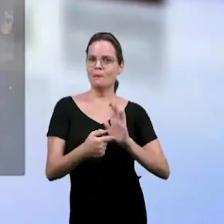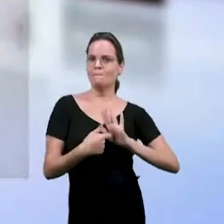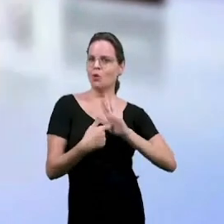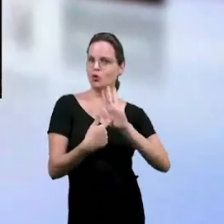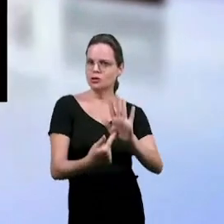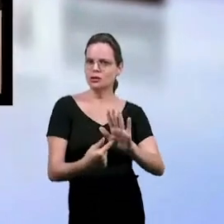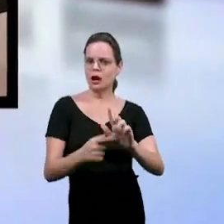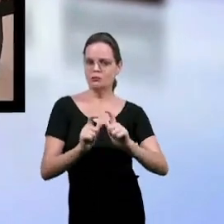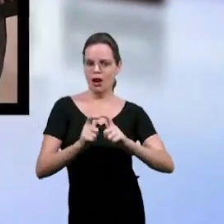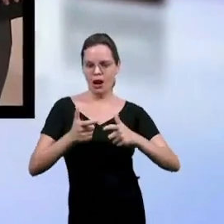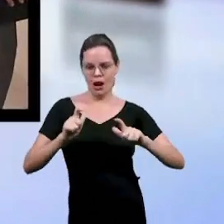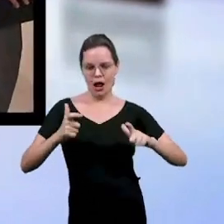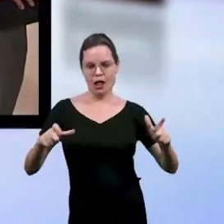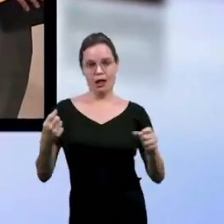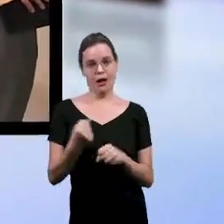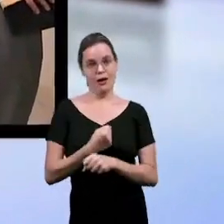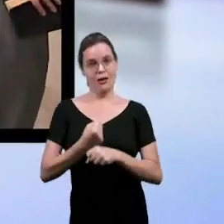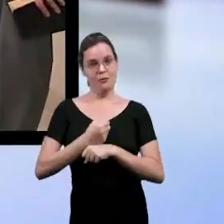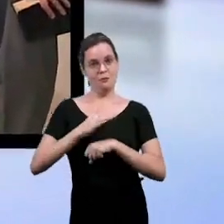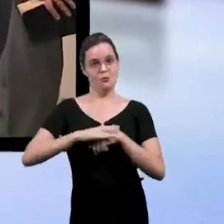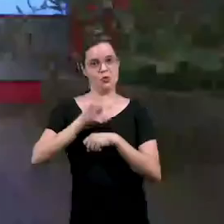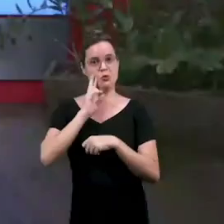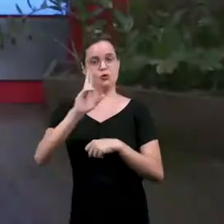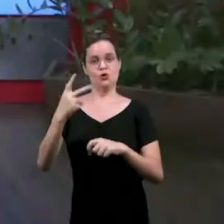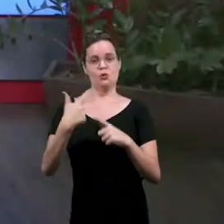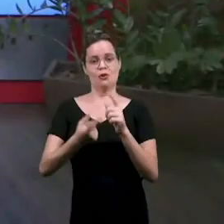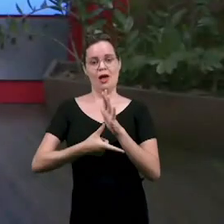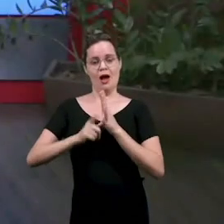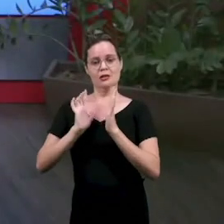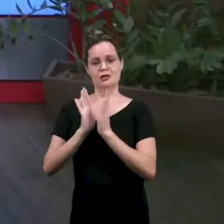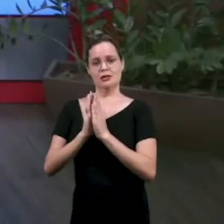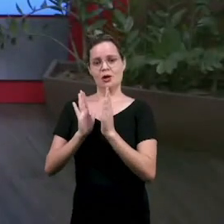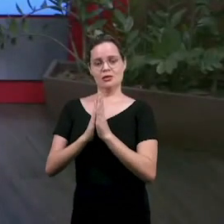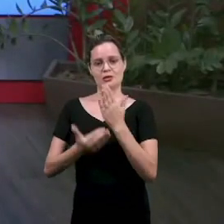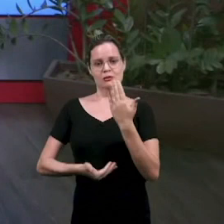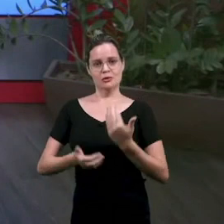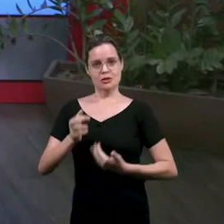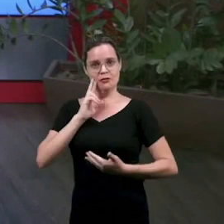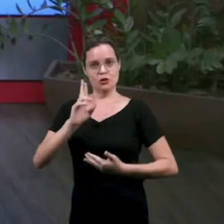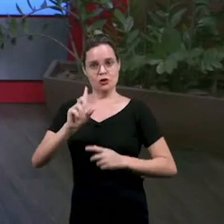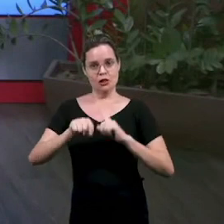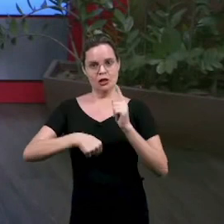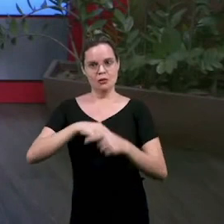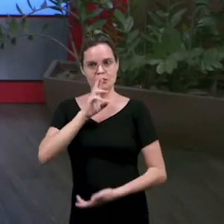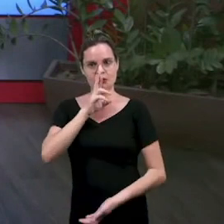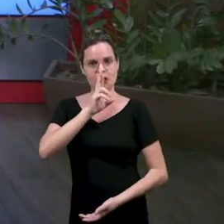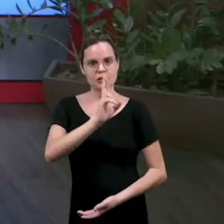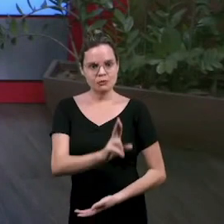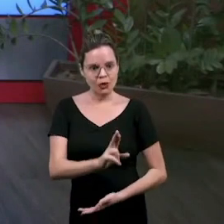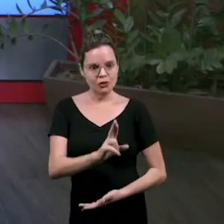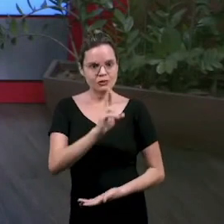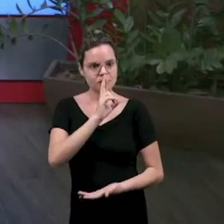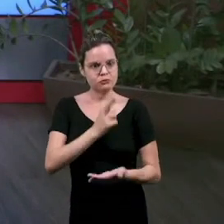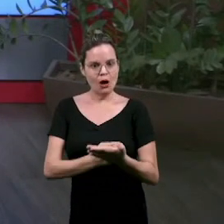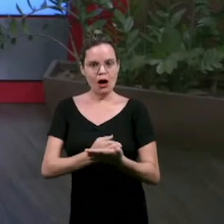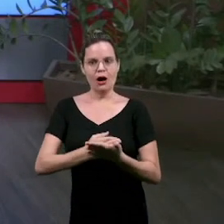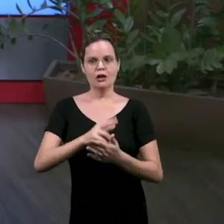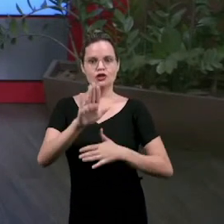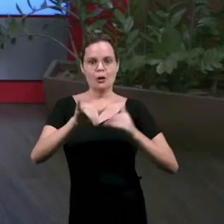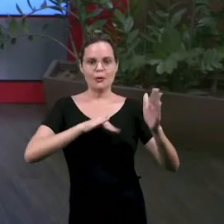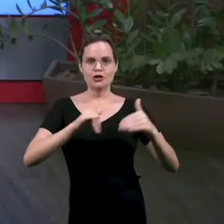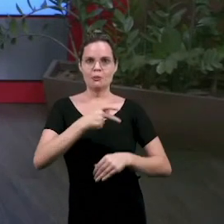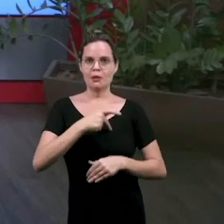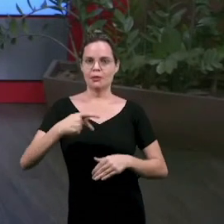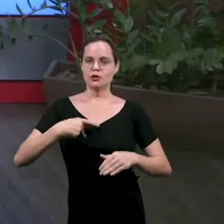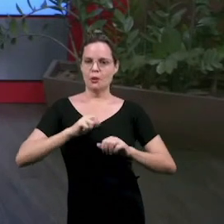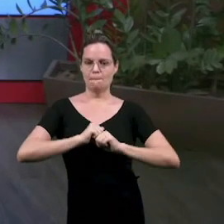del exterior reforzando el crecimiento de la obra. La respuesta, la oración de la iglesia era la ampliación